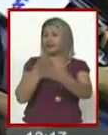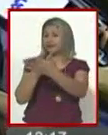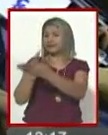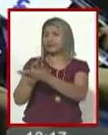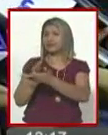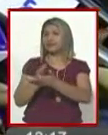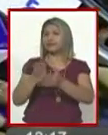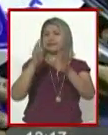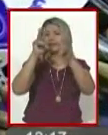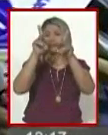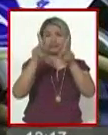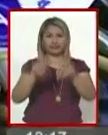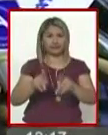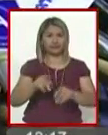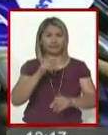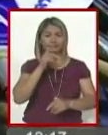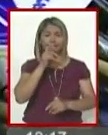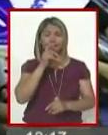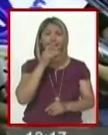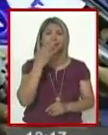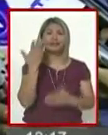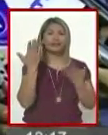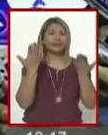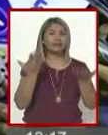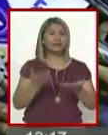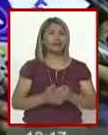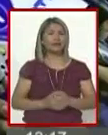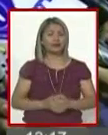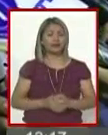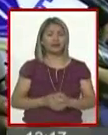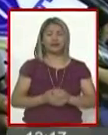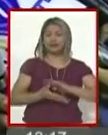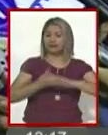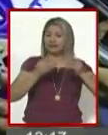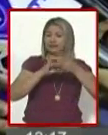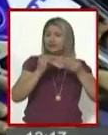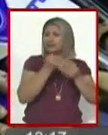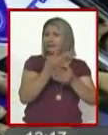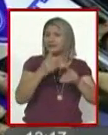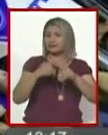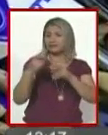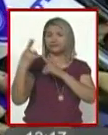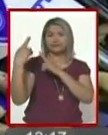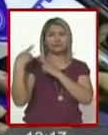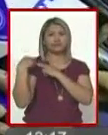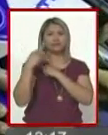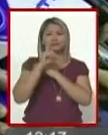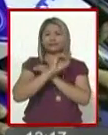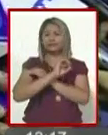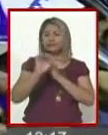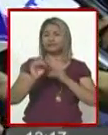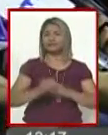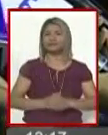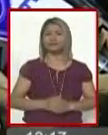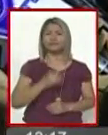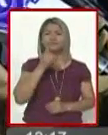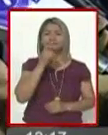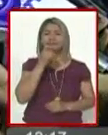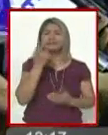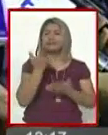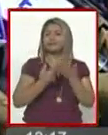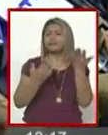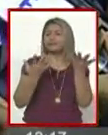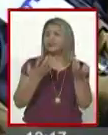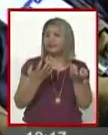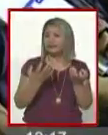contra de aquellas personas, ¿no?, de que están endilgando este tipo de responsabilidades a quien no lo merece. ¿Cuál sería el interés?